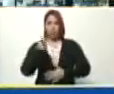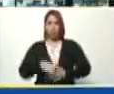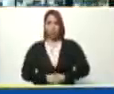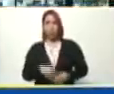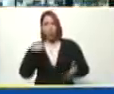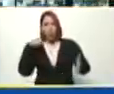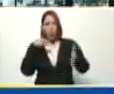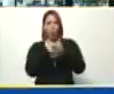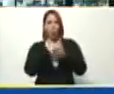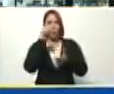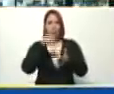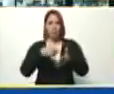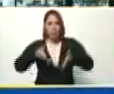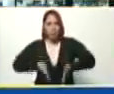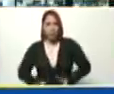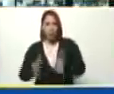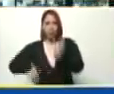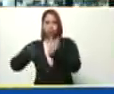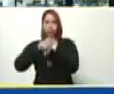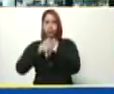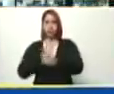y resurrección.